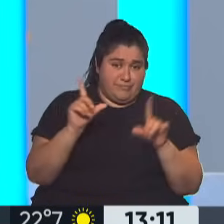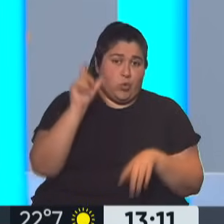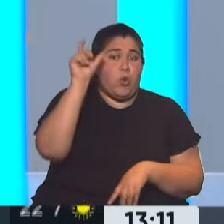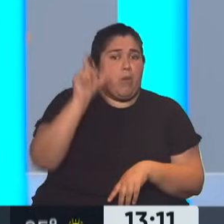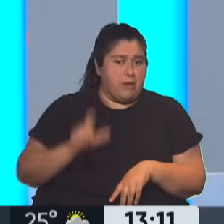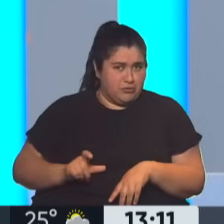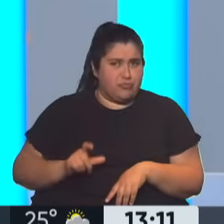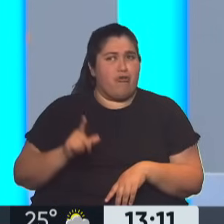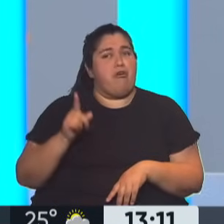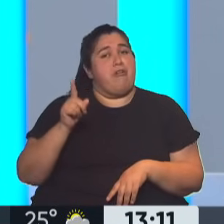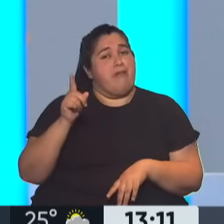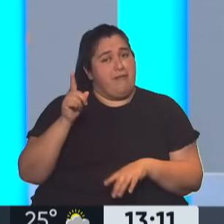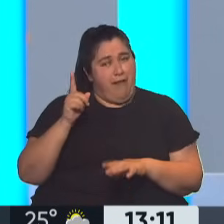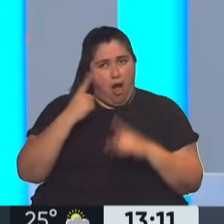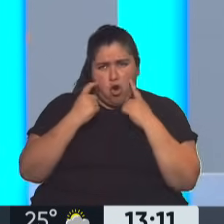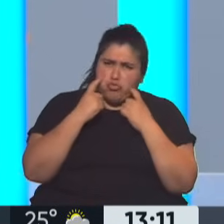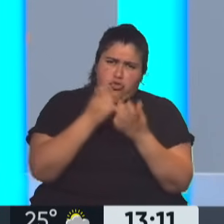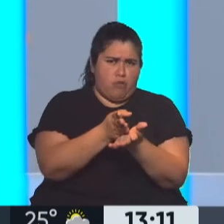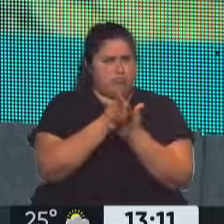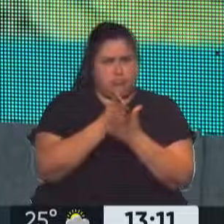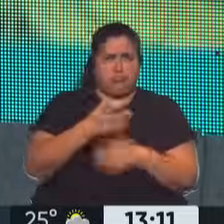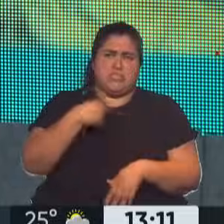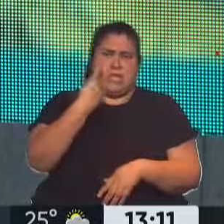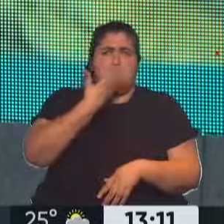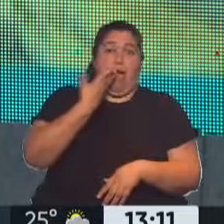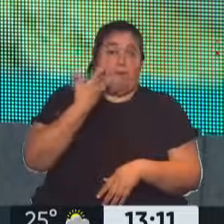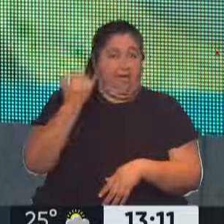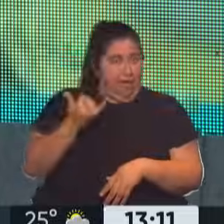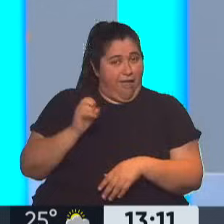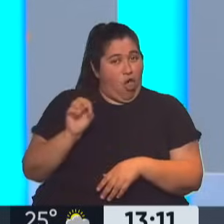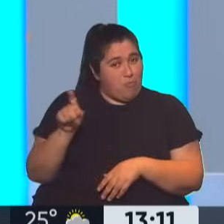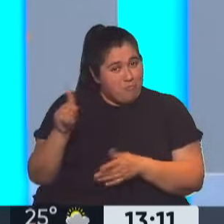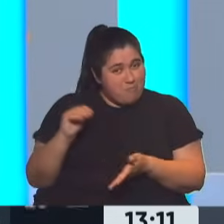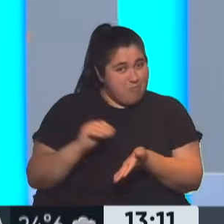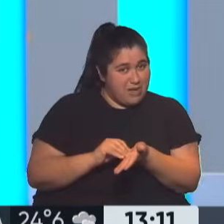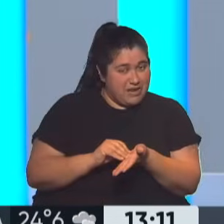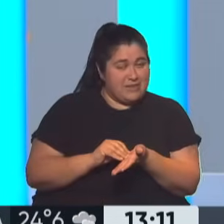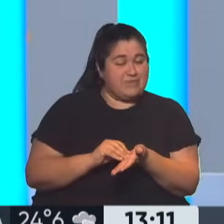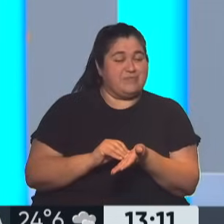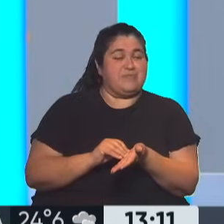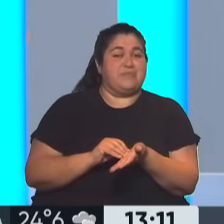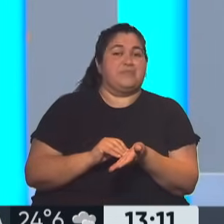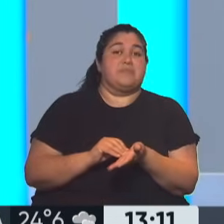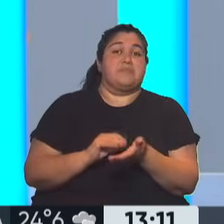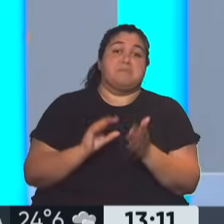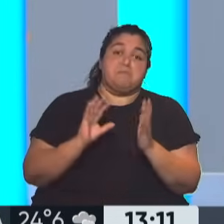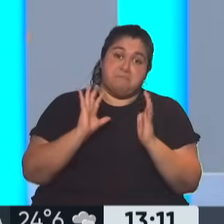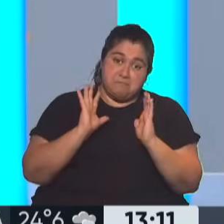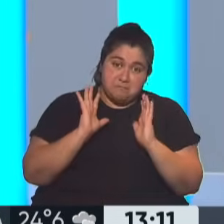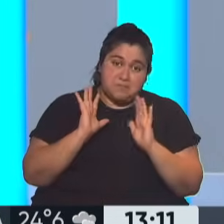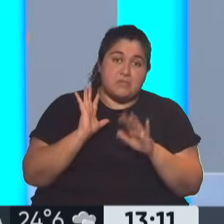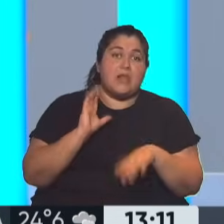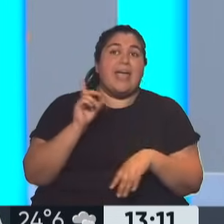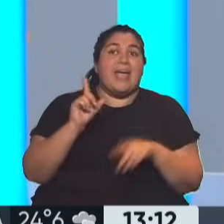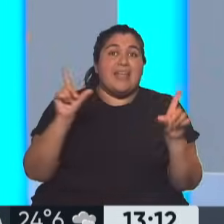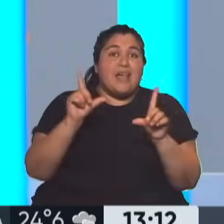persona muy crítica con los controles y las regulaciones Es lógico este bueno eh los controles precisamente traban cualqu aparte hablar en